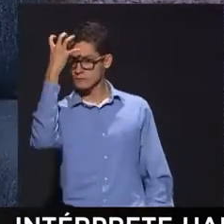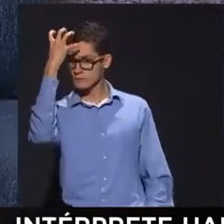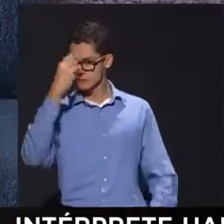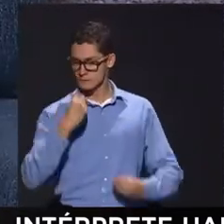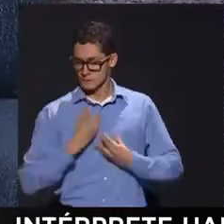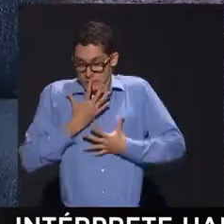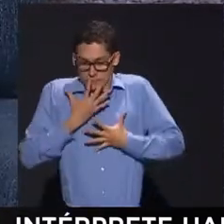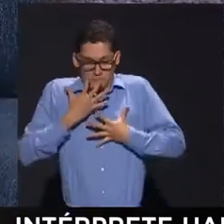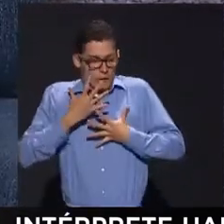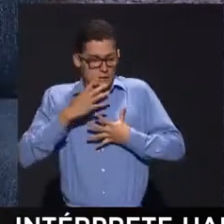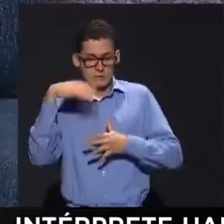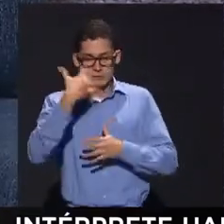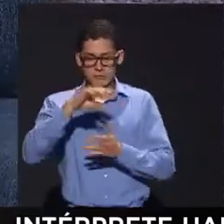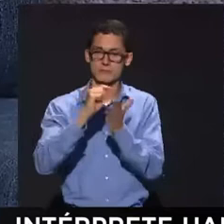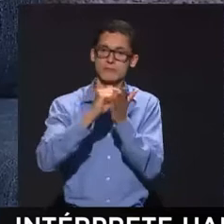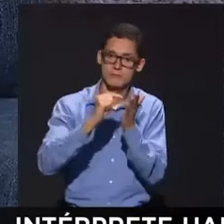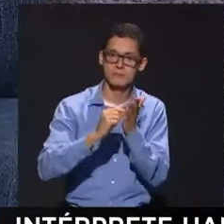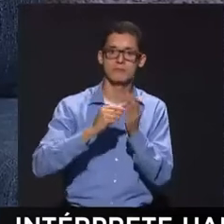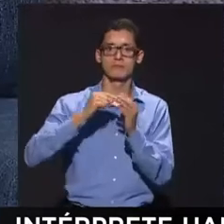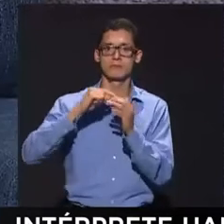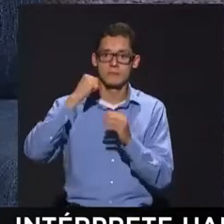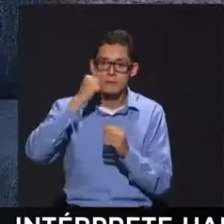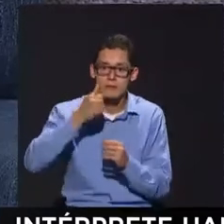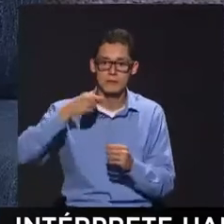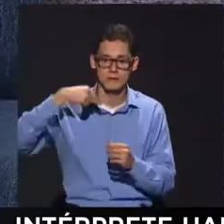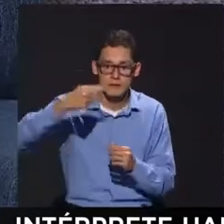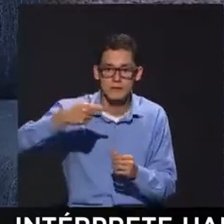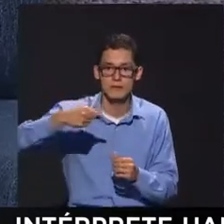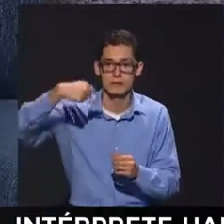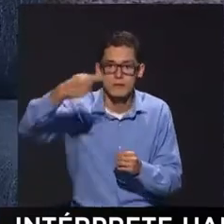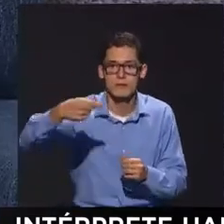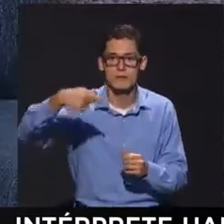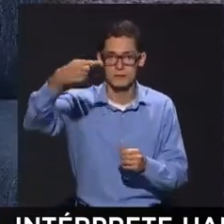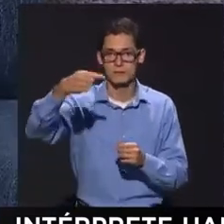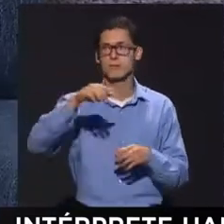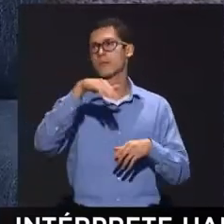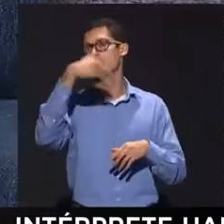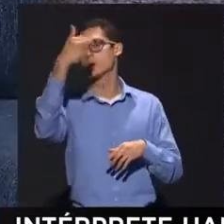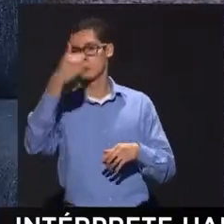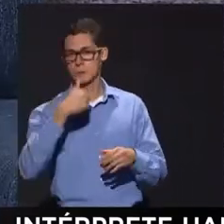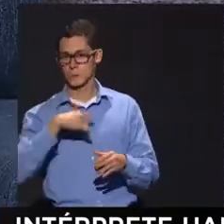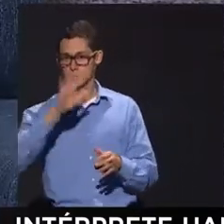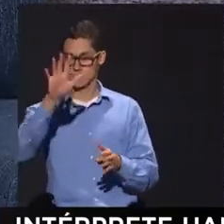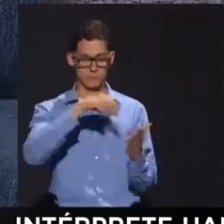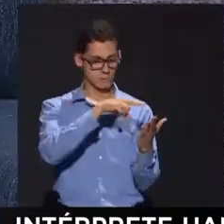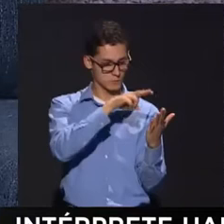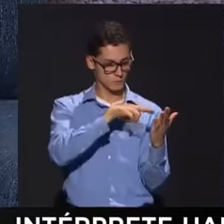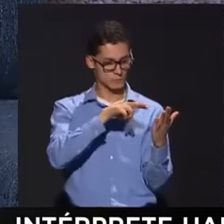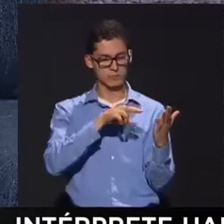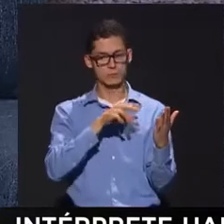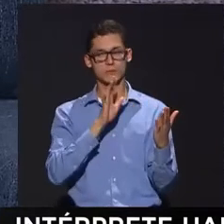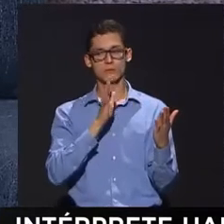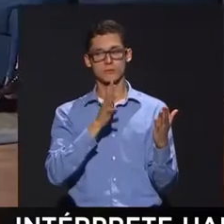situaciones esas emociones se nos prenden así dentro de nosotros. Entonces eso también nos va a permitir